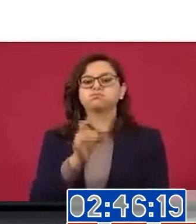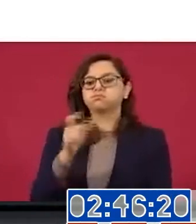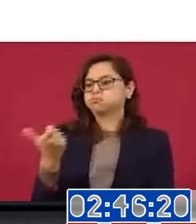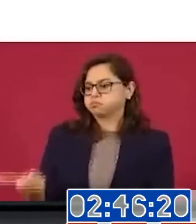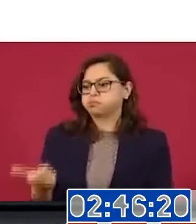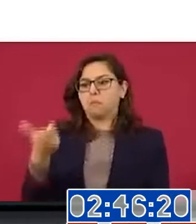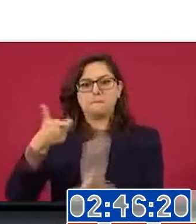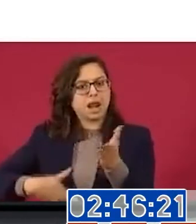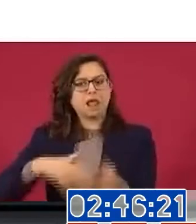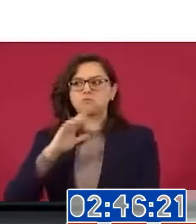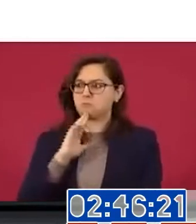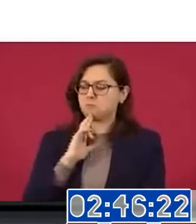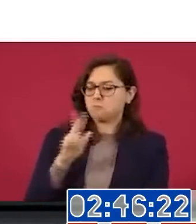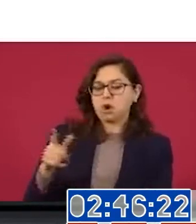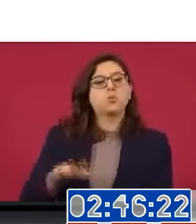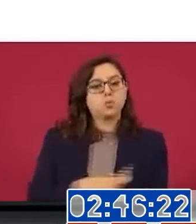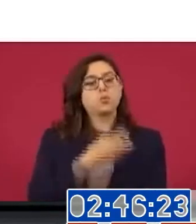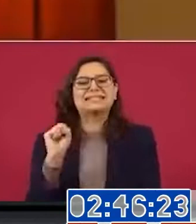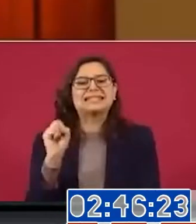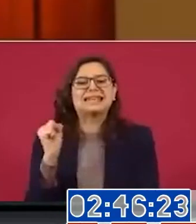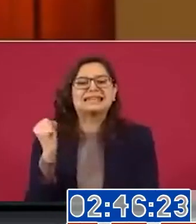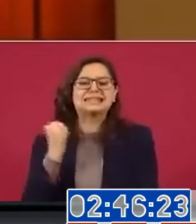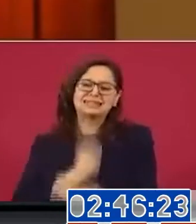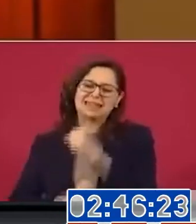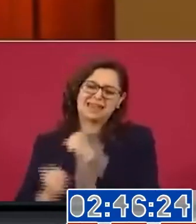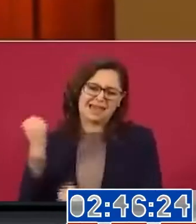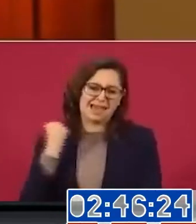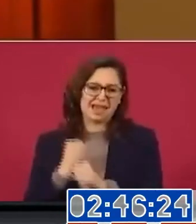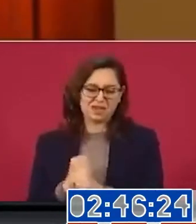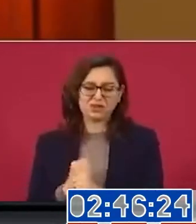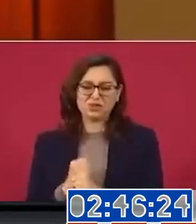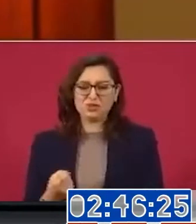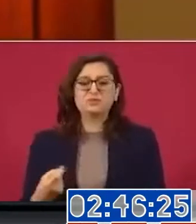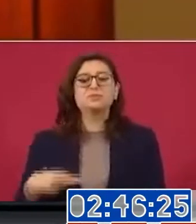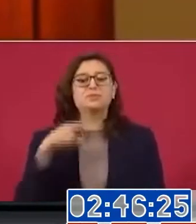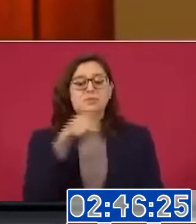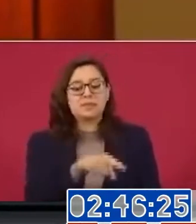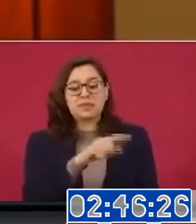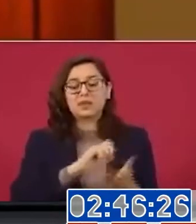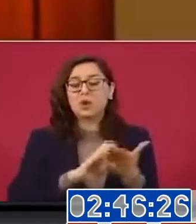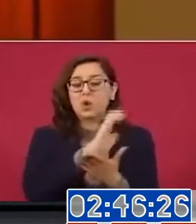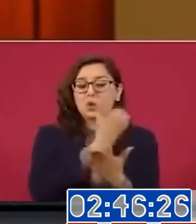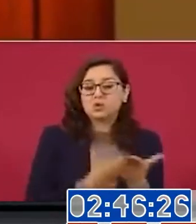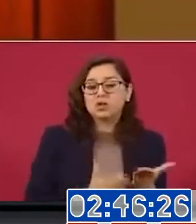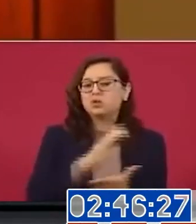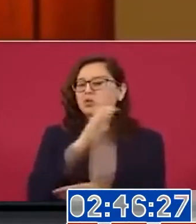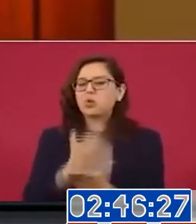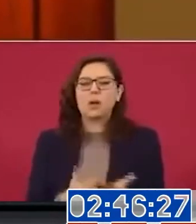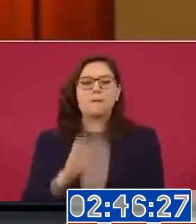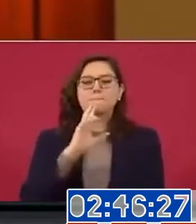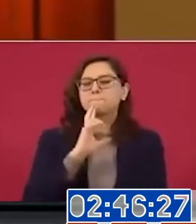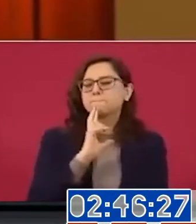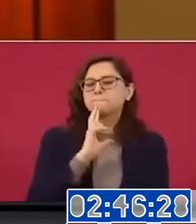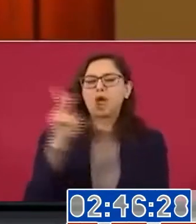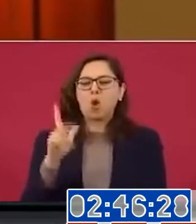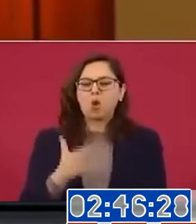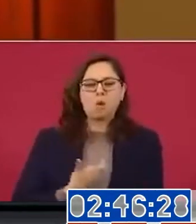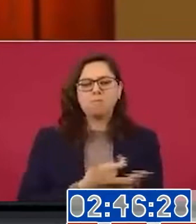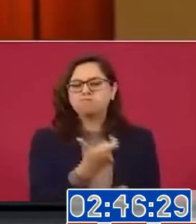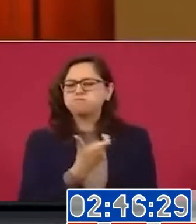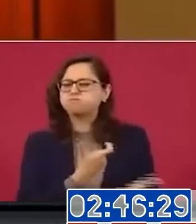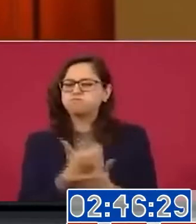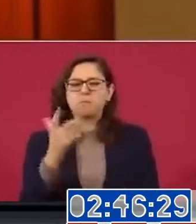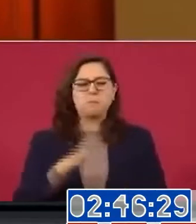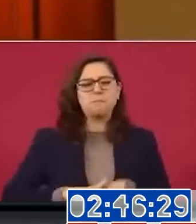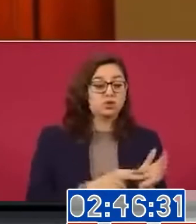de intereses y dice, prohibido que un funcionario de esta empresa use su posición o influencias para obtener ventajas, aun